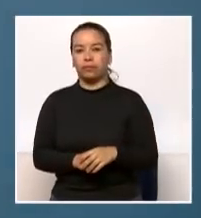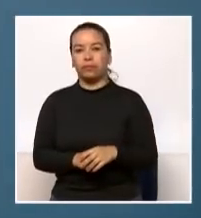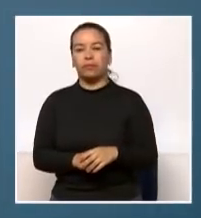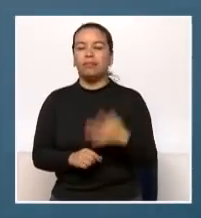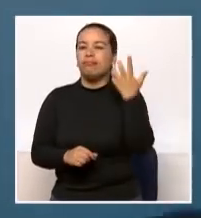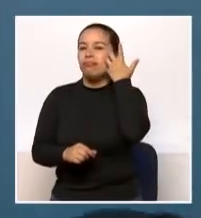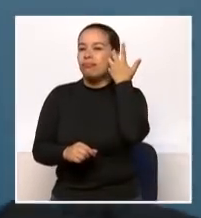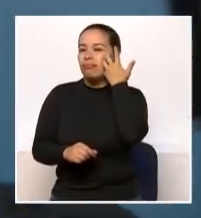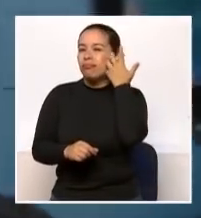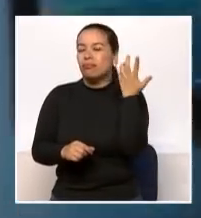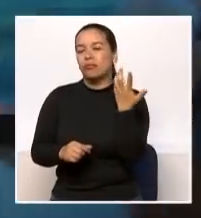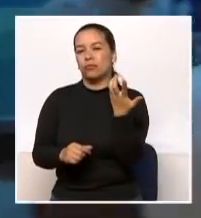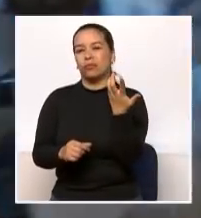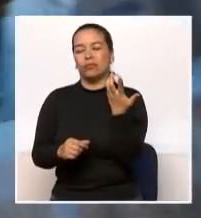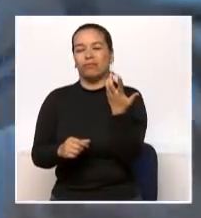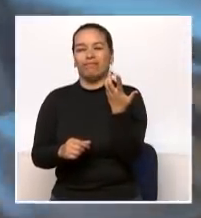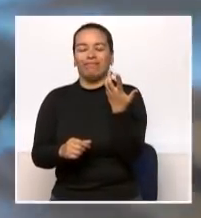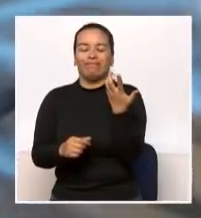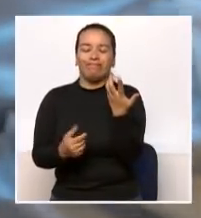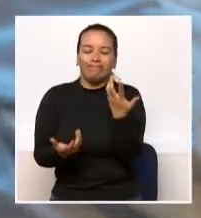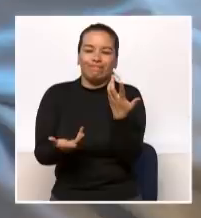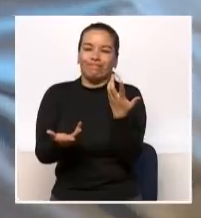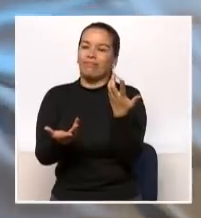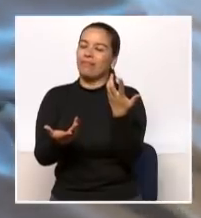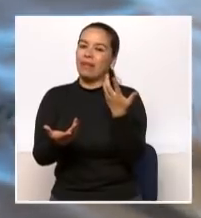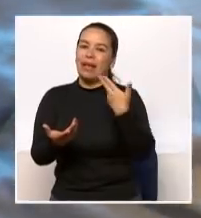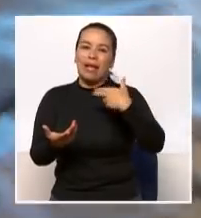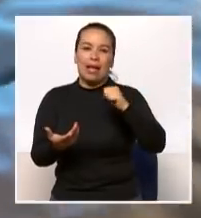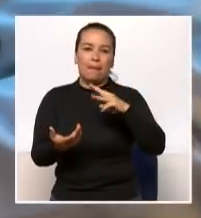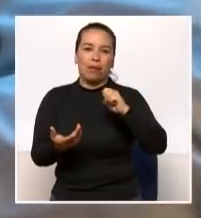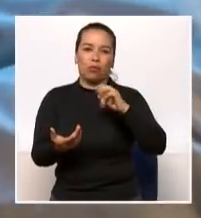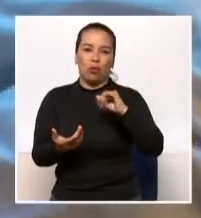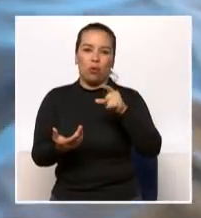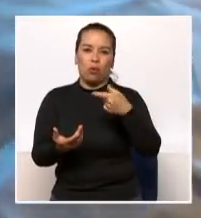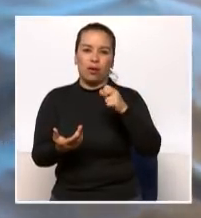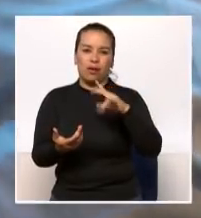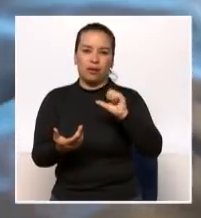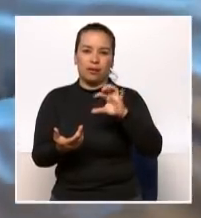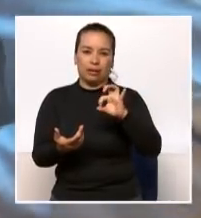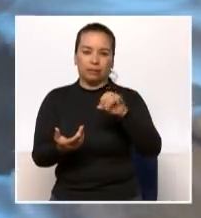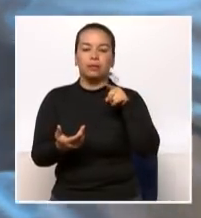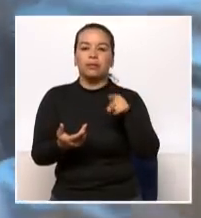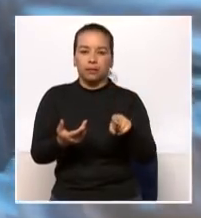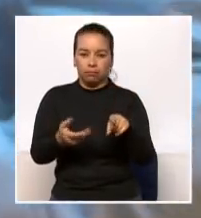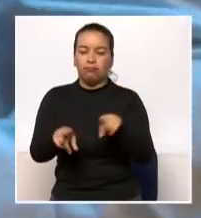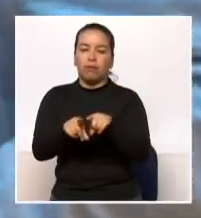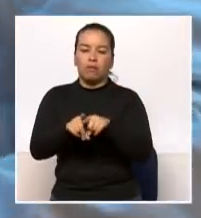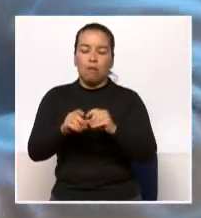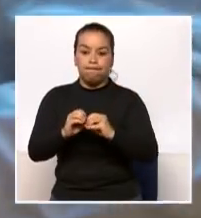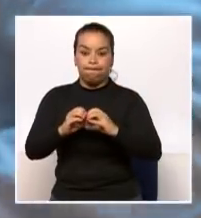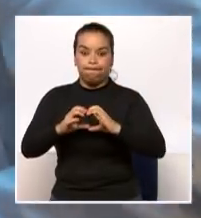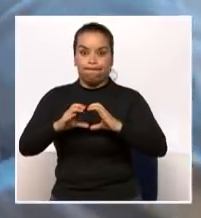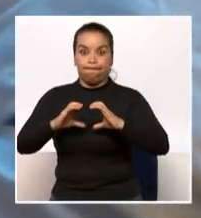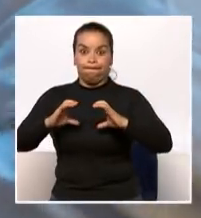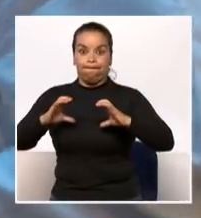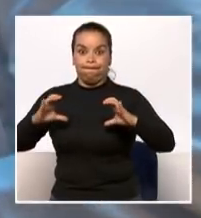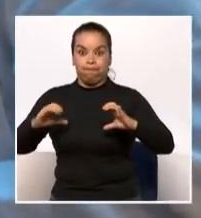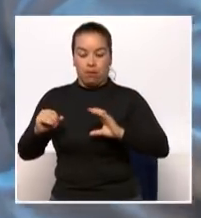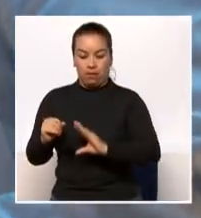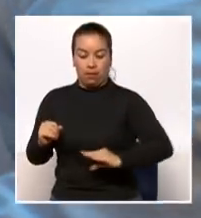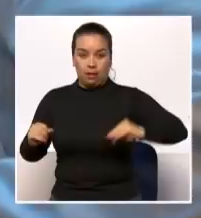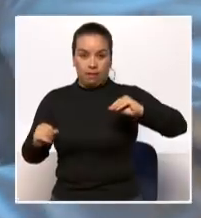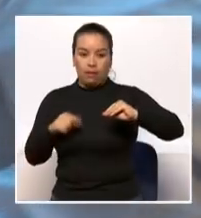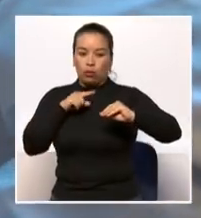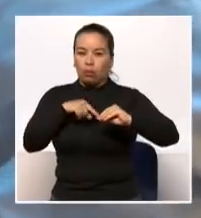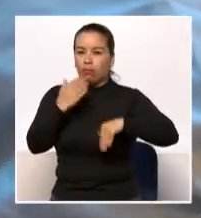las enfermedades hematológicas, ¿sí? Las enfermedades hematológicas como síndromes anémicos se pueden ver manifestados en un crecimiento exagerado del vaso que lo que esté